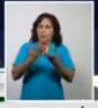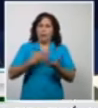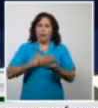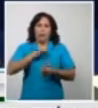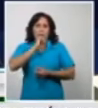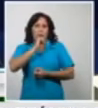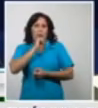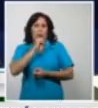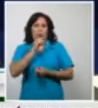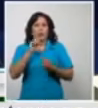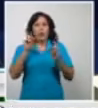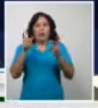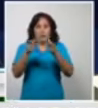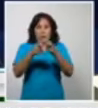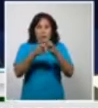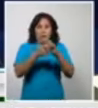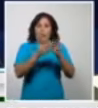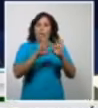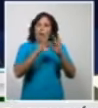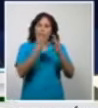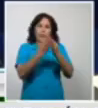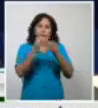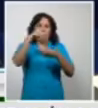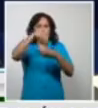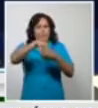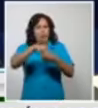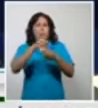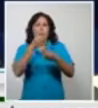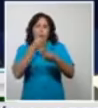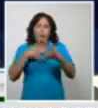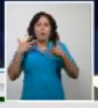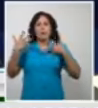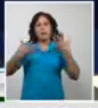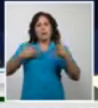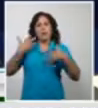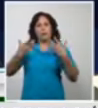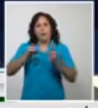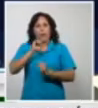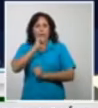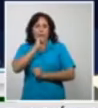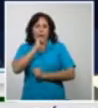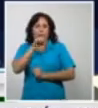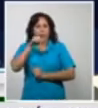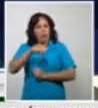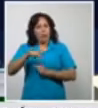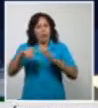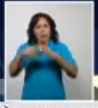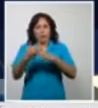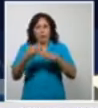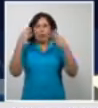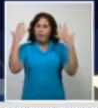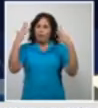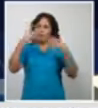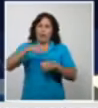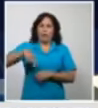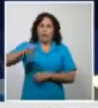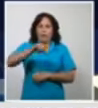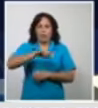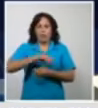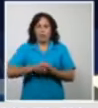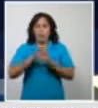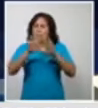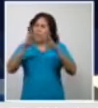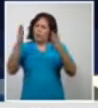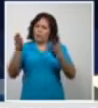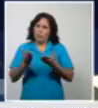nos reunamos y podamos celebrar como se merecen nuestras madres en nuestro país y en el mundo entero.